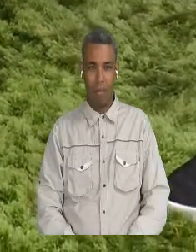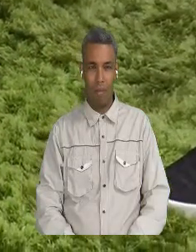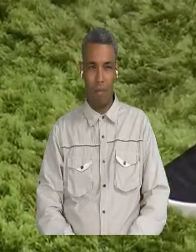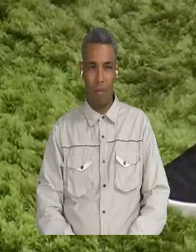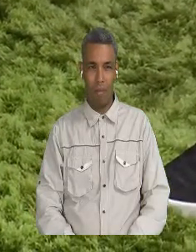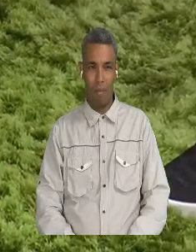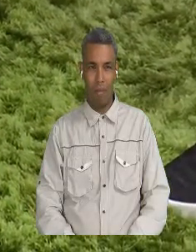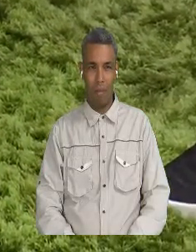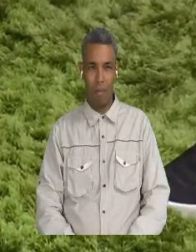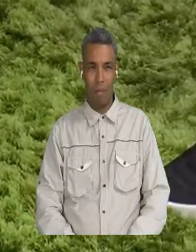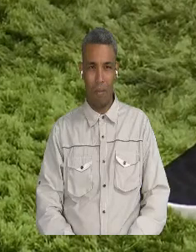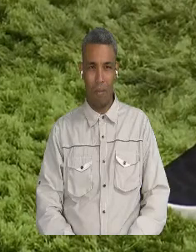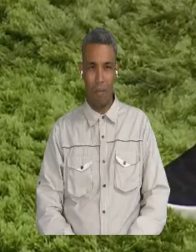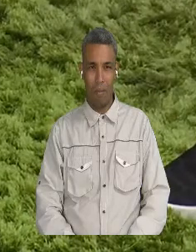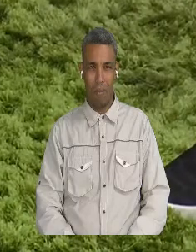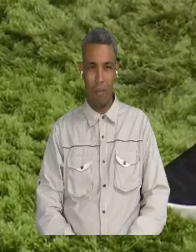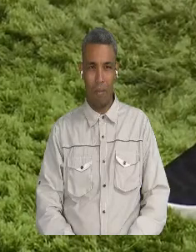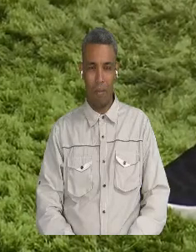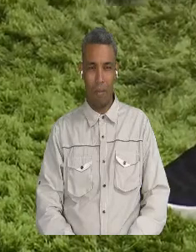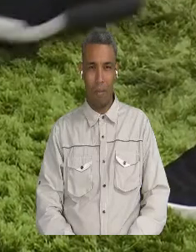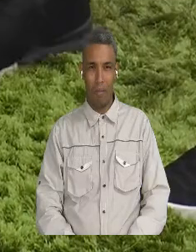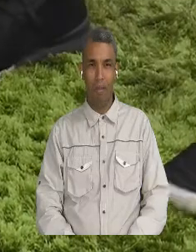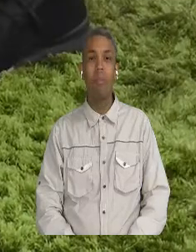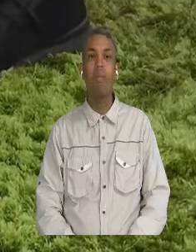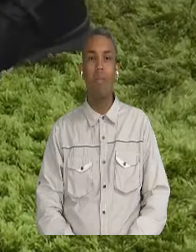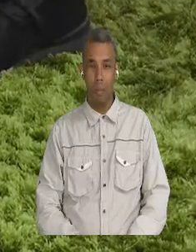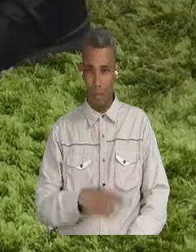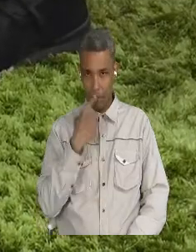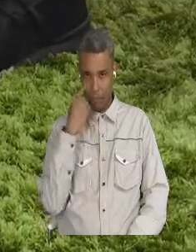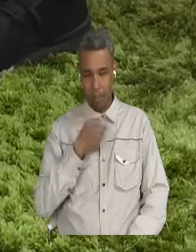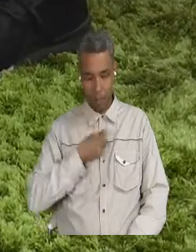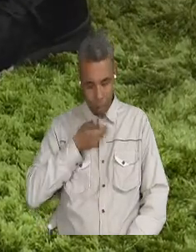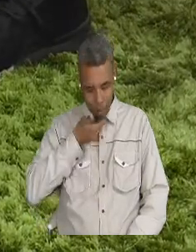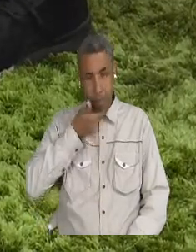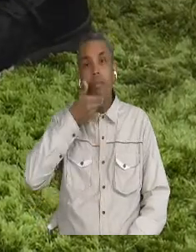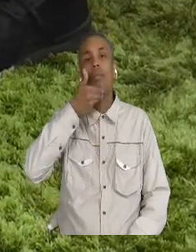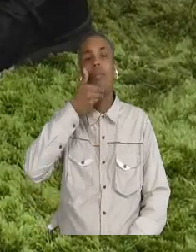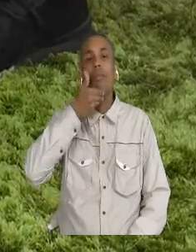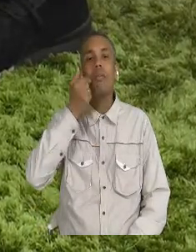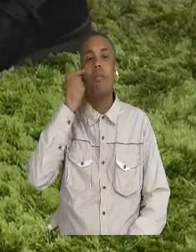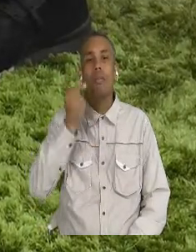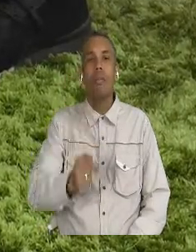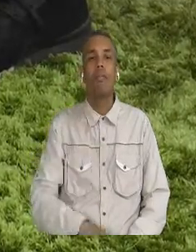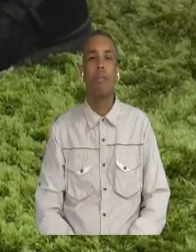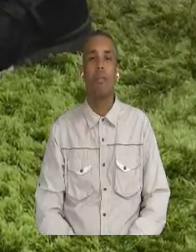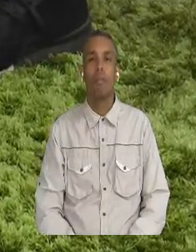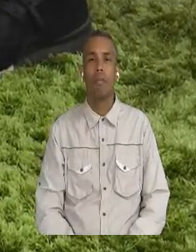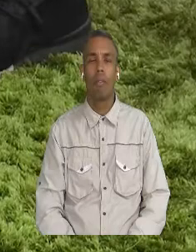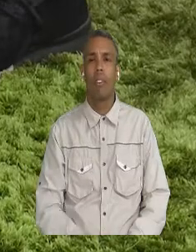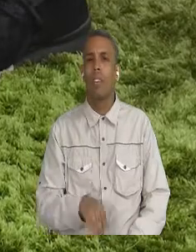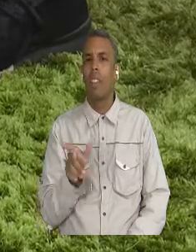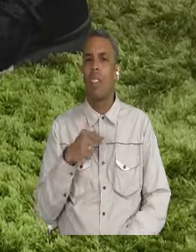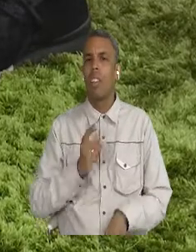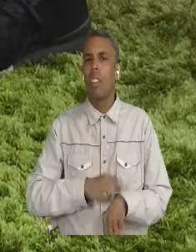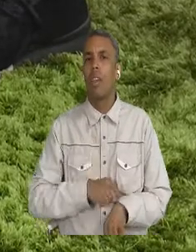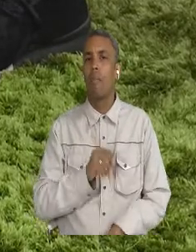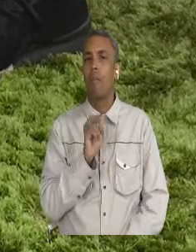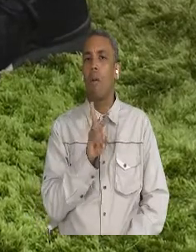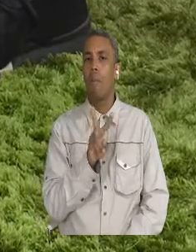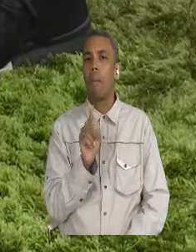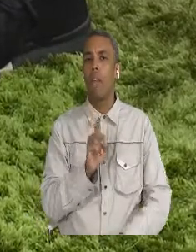estar en línea con la espalda, la mirada al frente. Yo allá la voy a contar 20 segundos, ¿listo? Ahí para trabajar. ¿Qué estamos trabajando